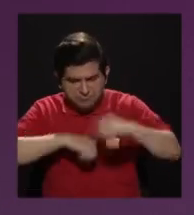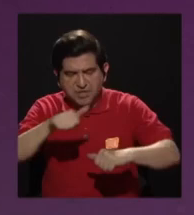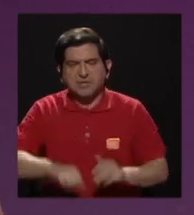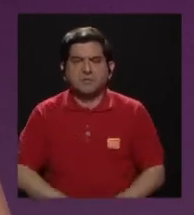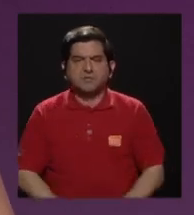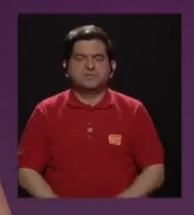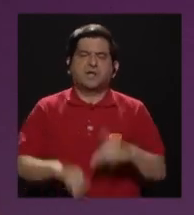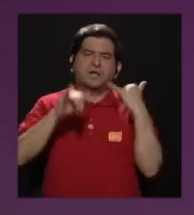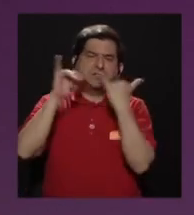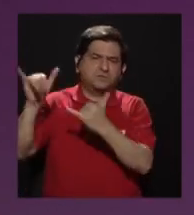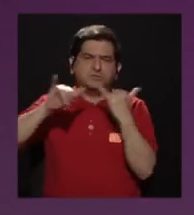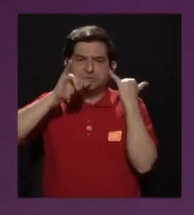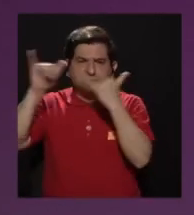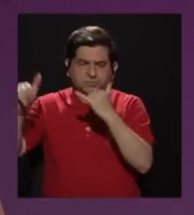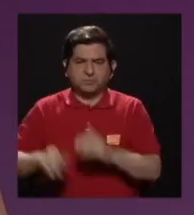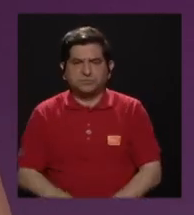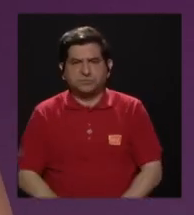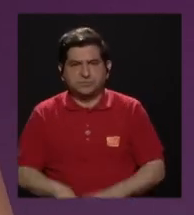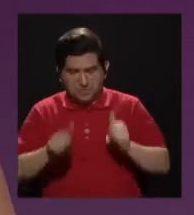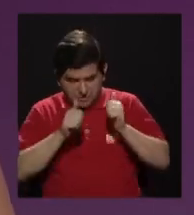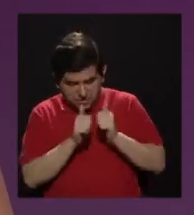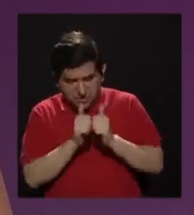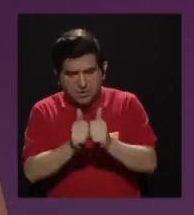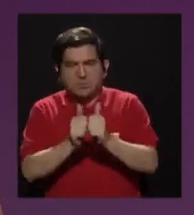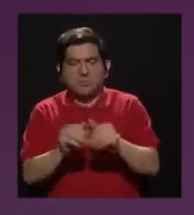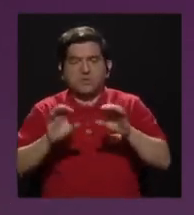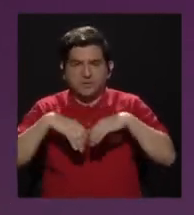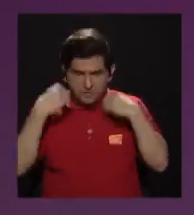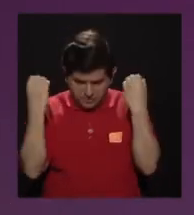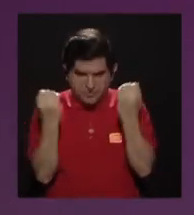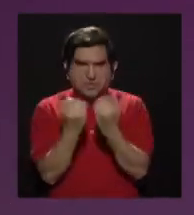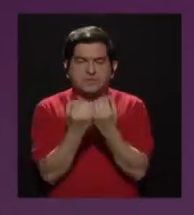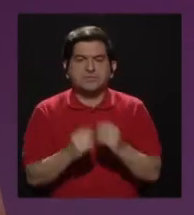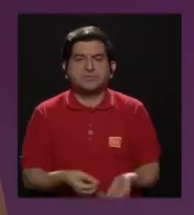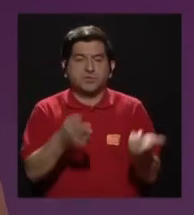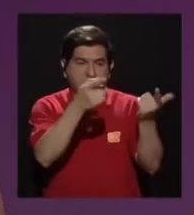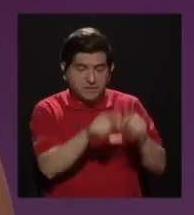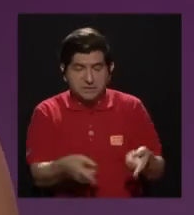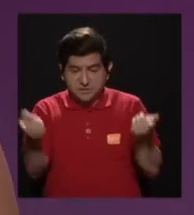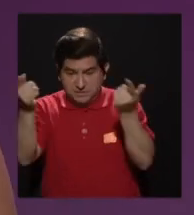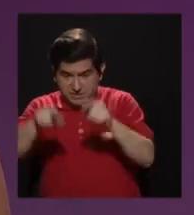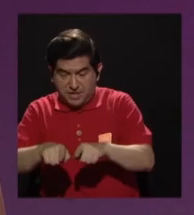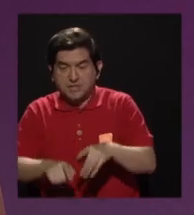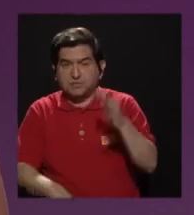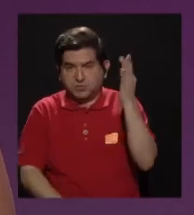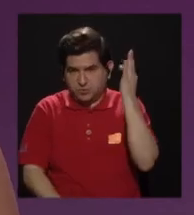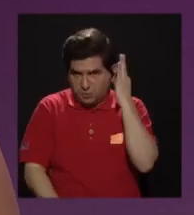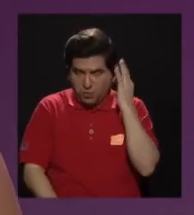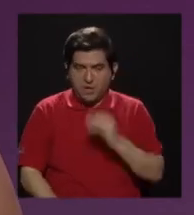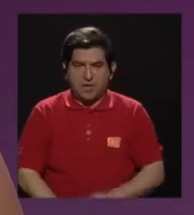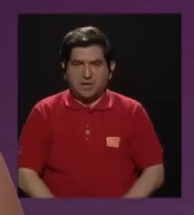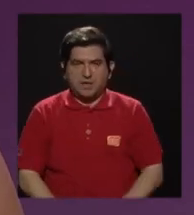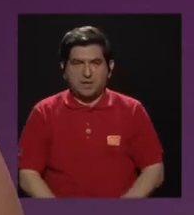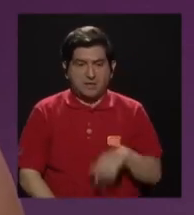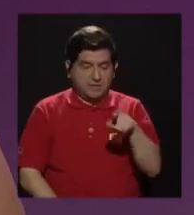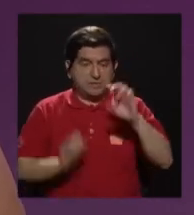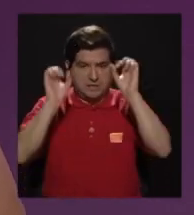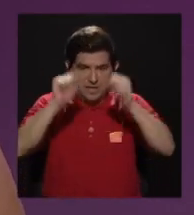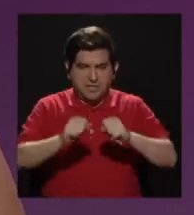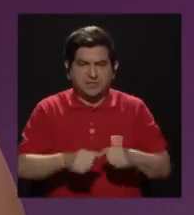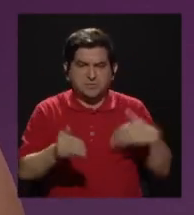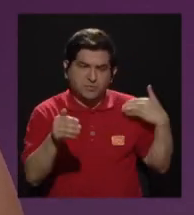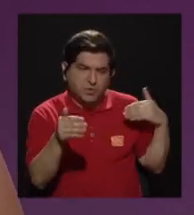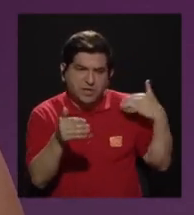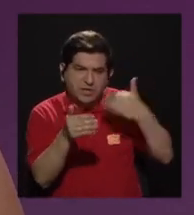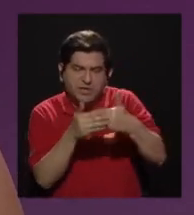ahí denunciando, estar al lado de los organismos, al lado de los casos, principalmente de las mujeres que logran